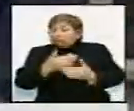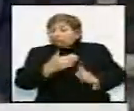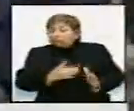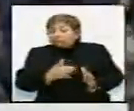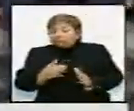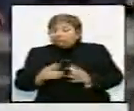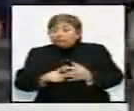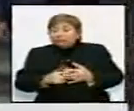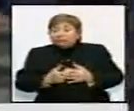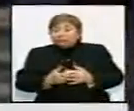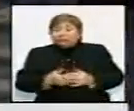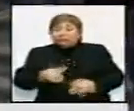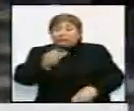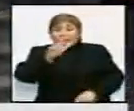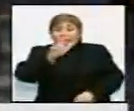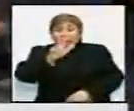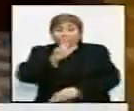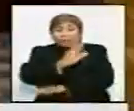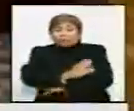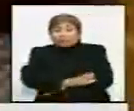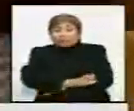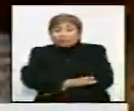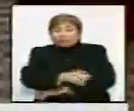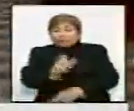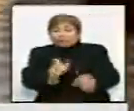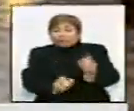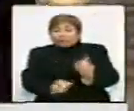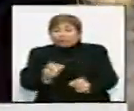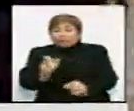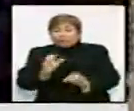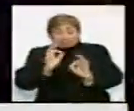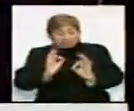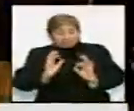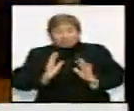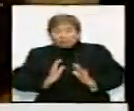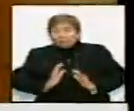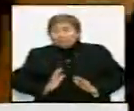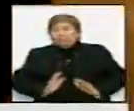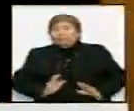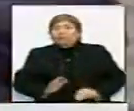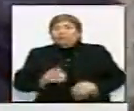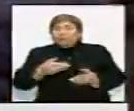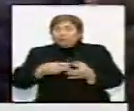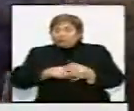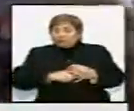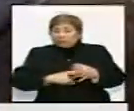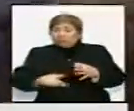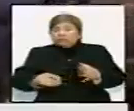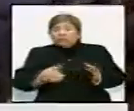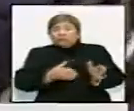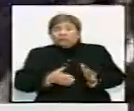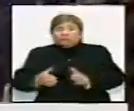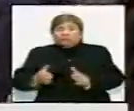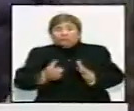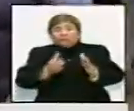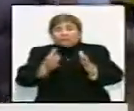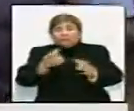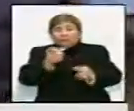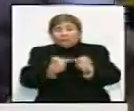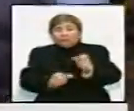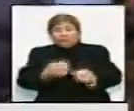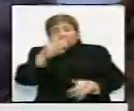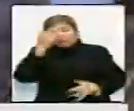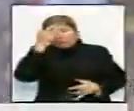se inició desde las 3 de la tarde y la población participó activamente en la evacuación y traslado de las personas heridas